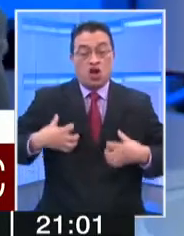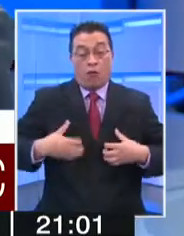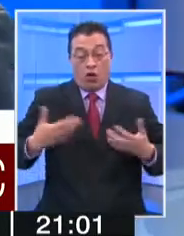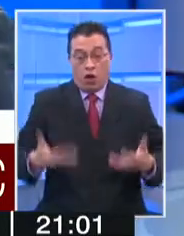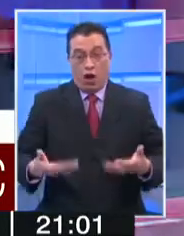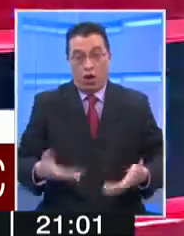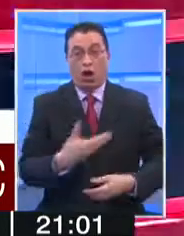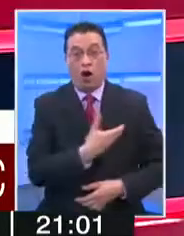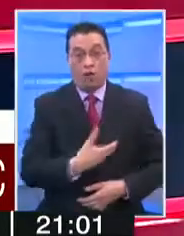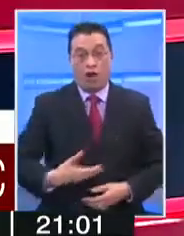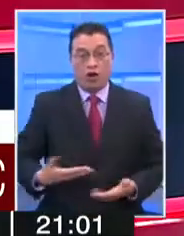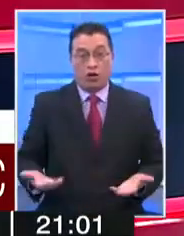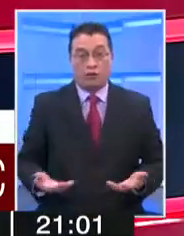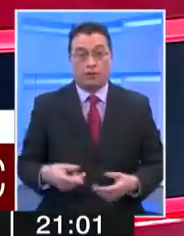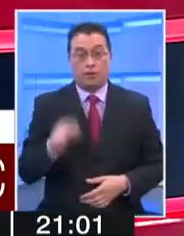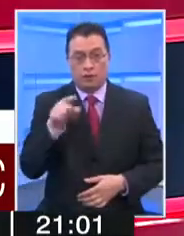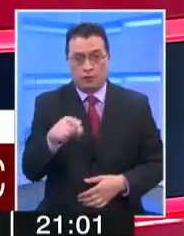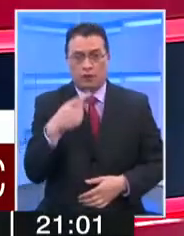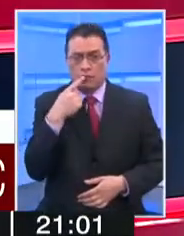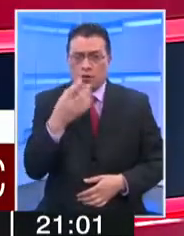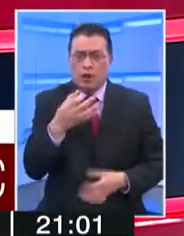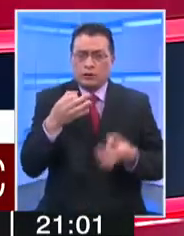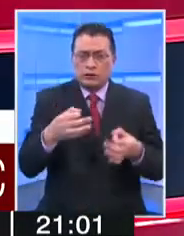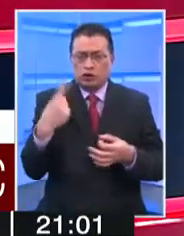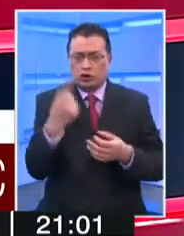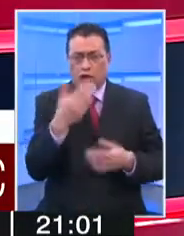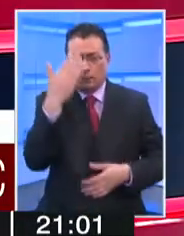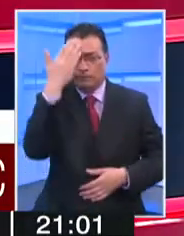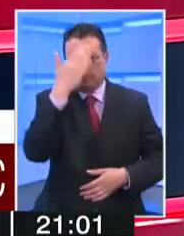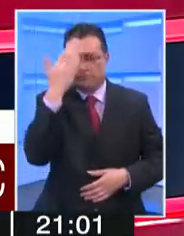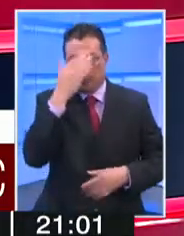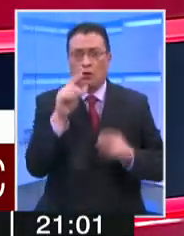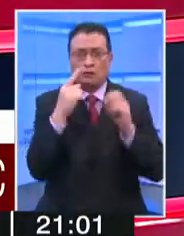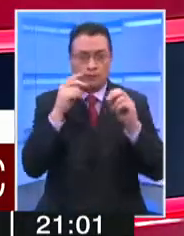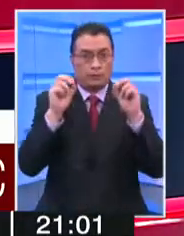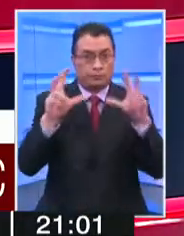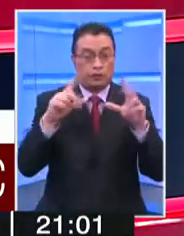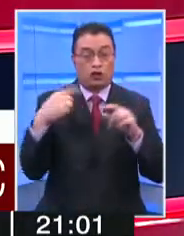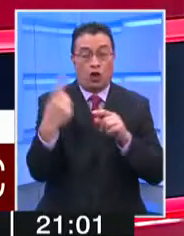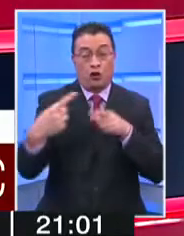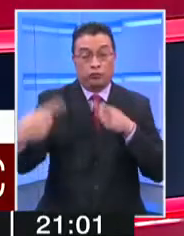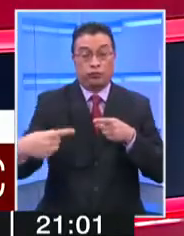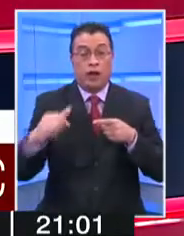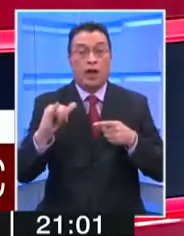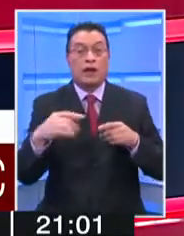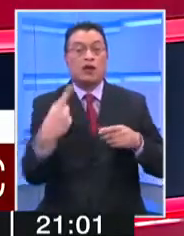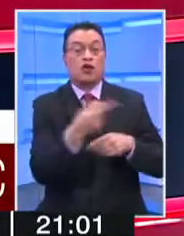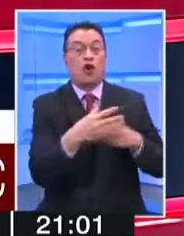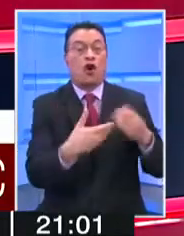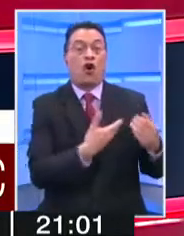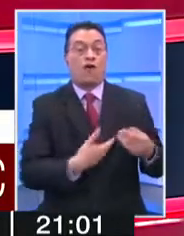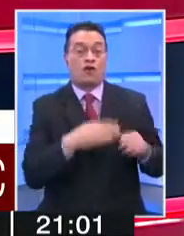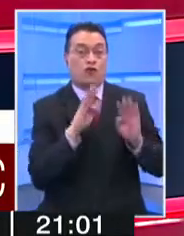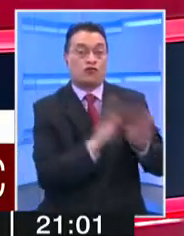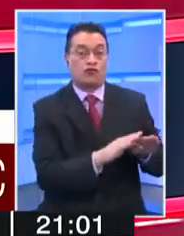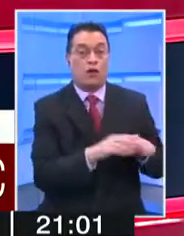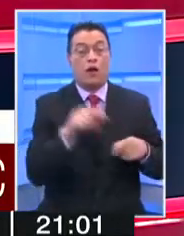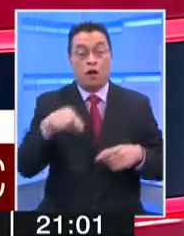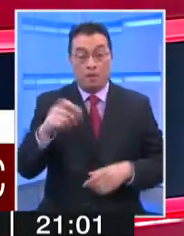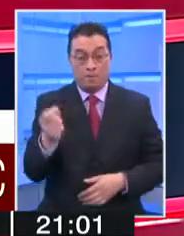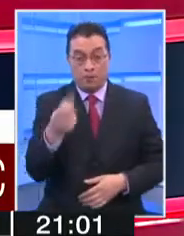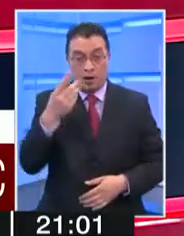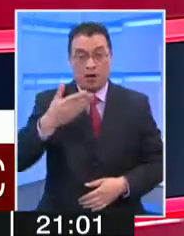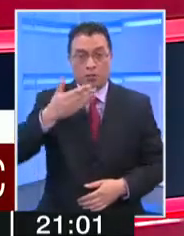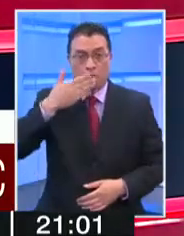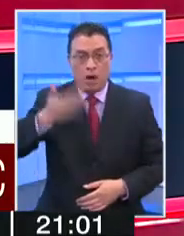gobierno la decisión inquieta y mantiene expectante a oposición y oficialismo no por nada en su primer discurso